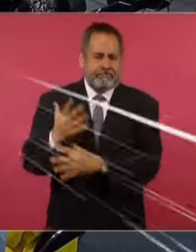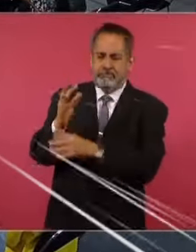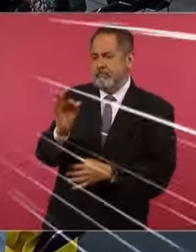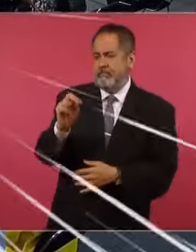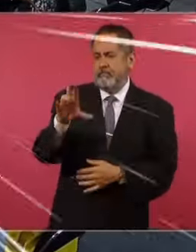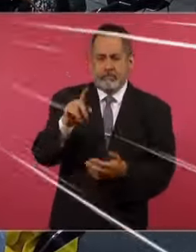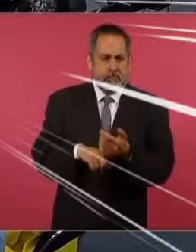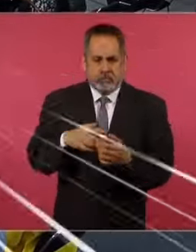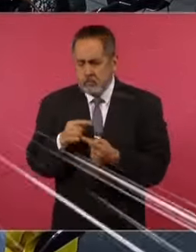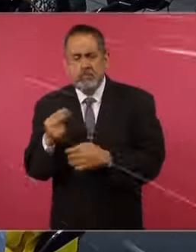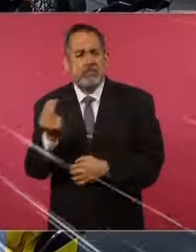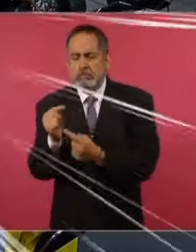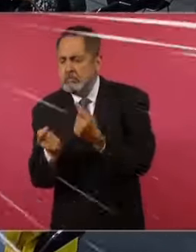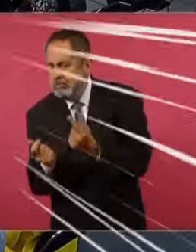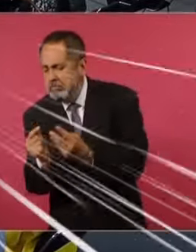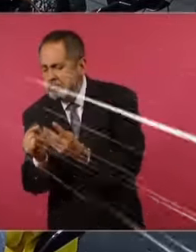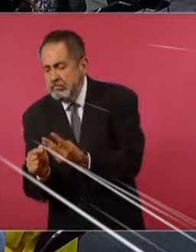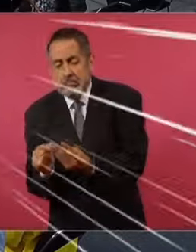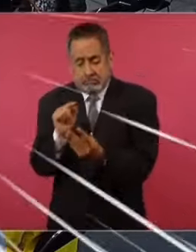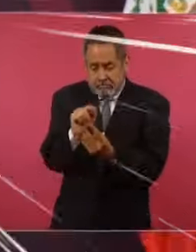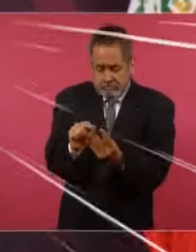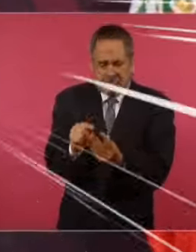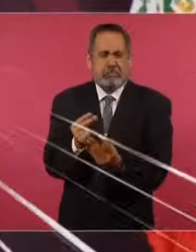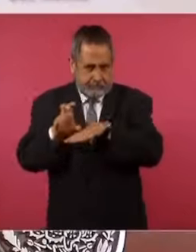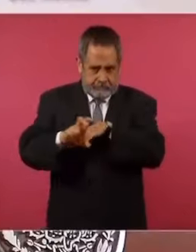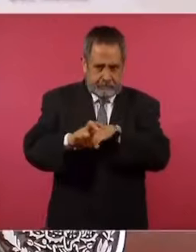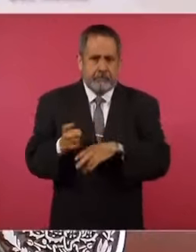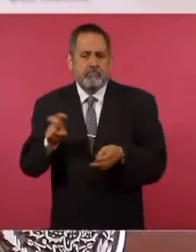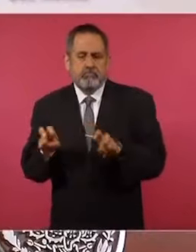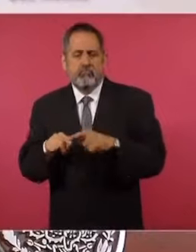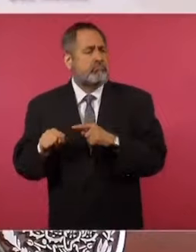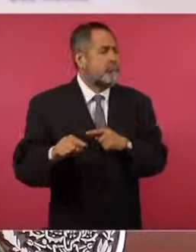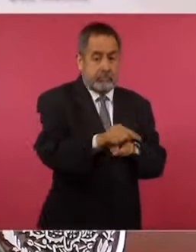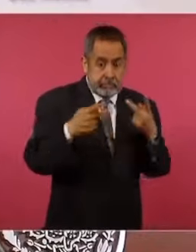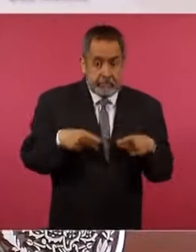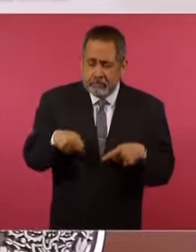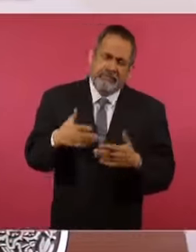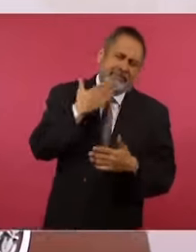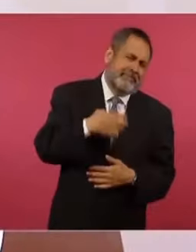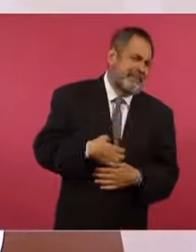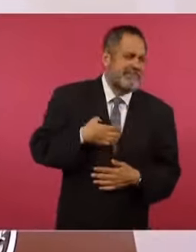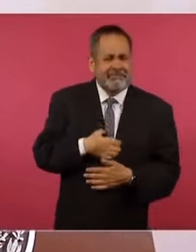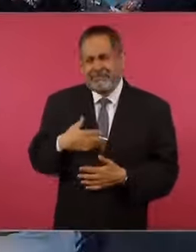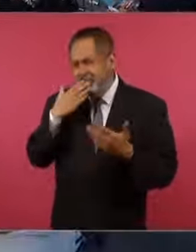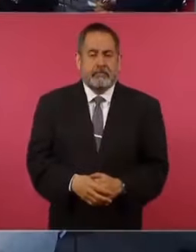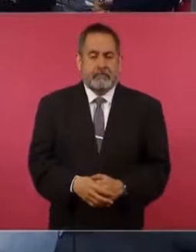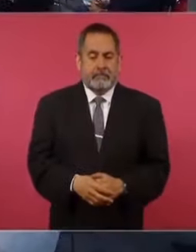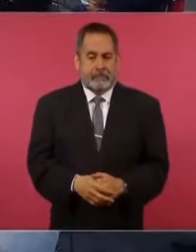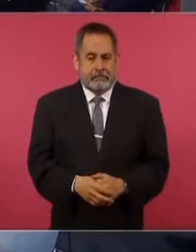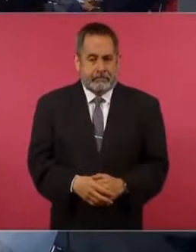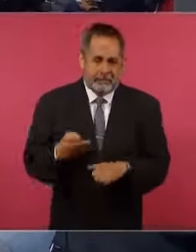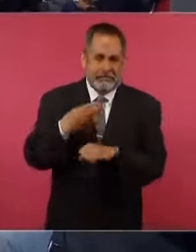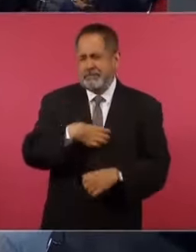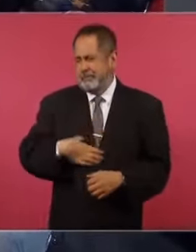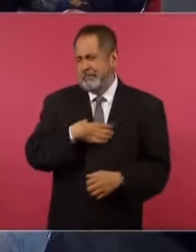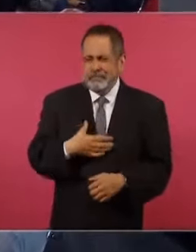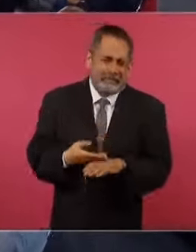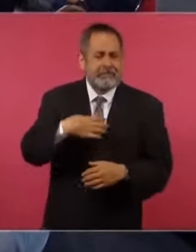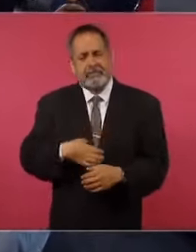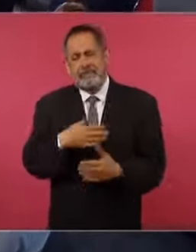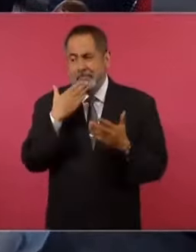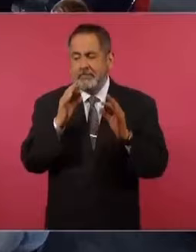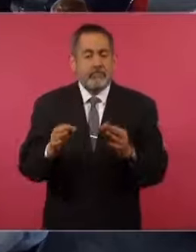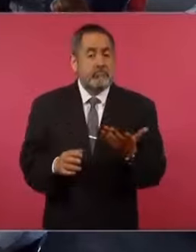Francisco necesito poco y lo poco que necesito lo necesito poco y la gente contentísima muy